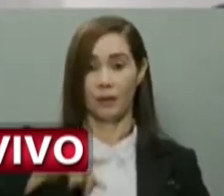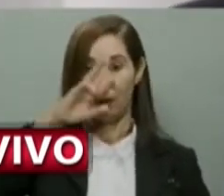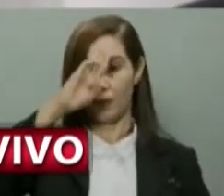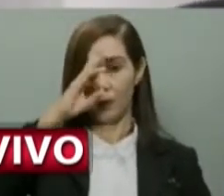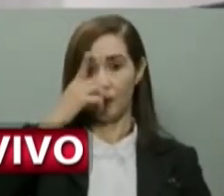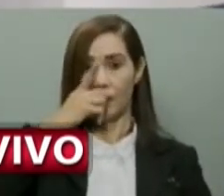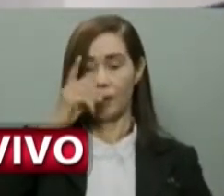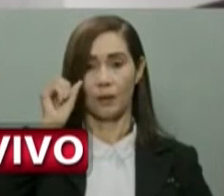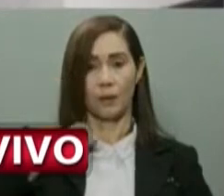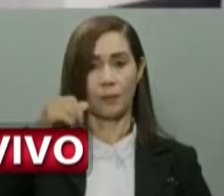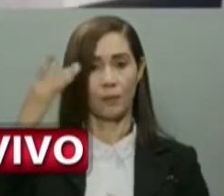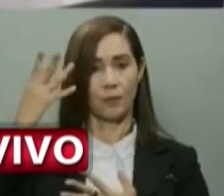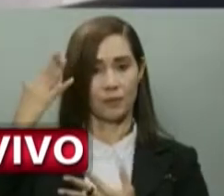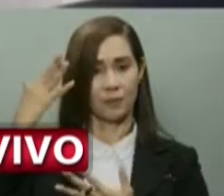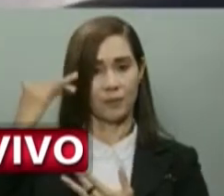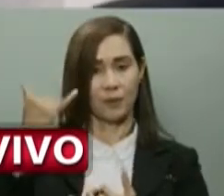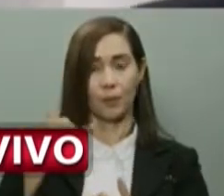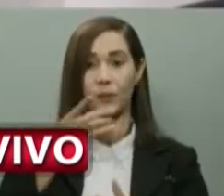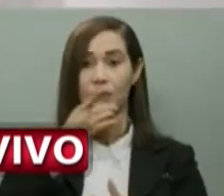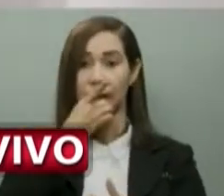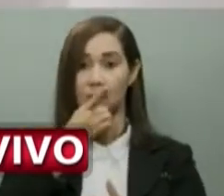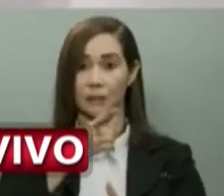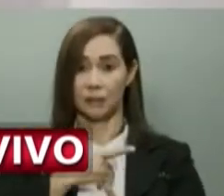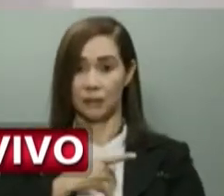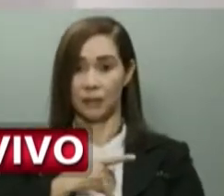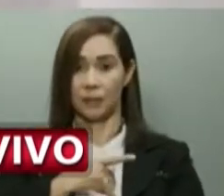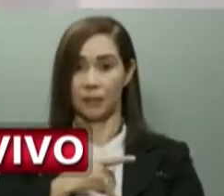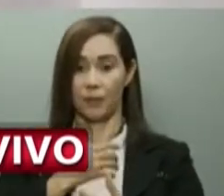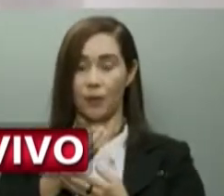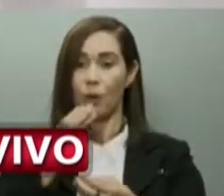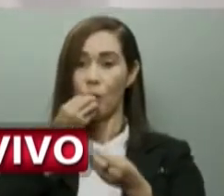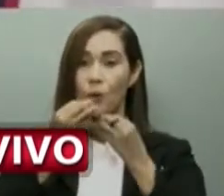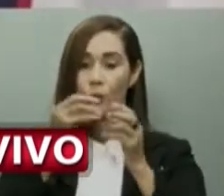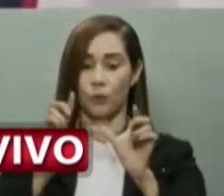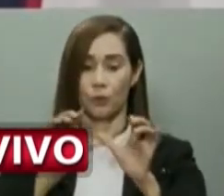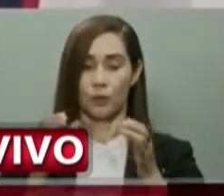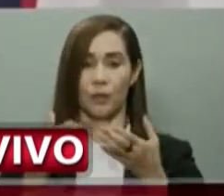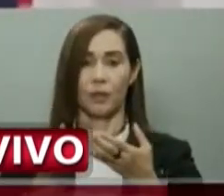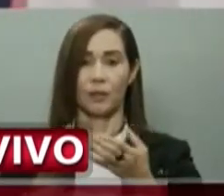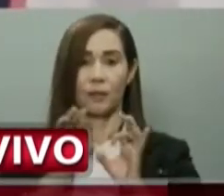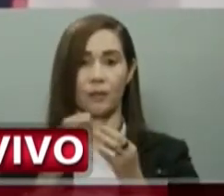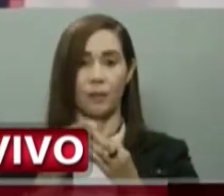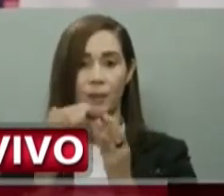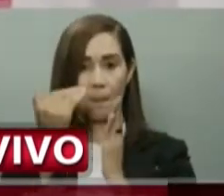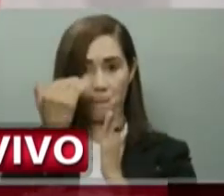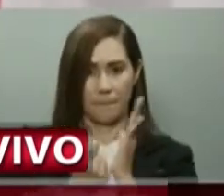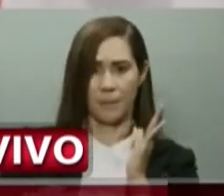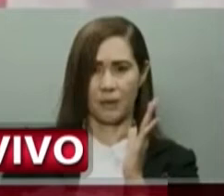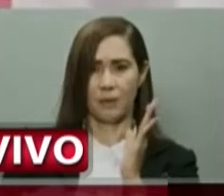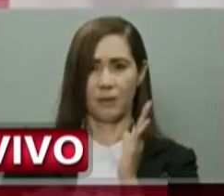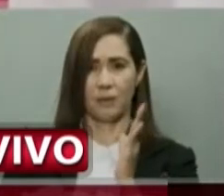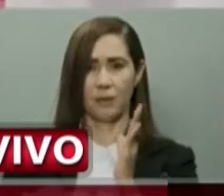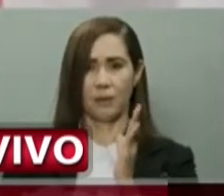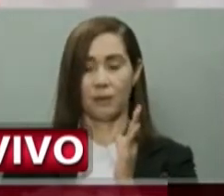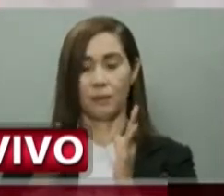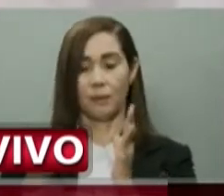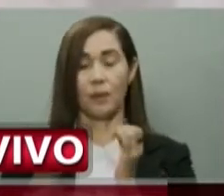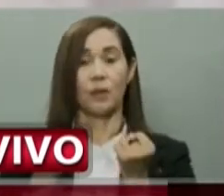puede esperar que para diciembre los productos de la canasta familiar bajen un poco de precio a propósito de